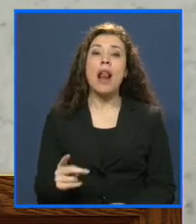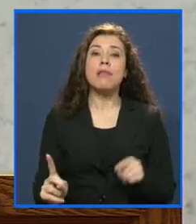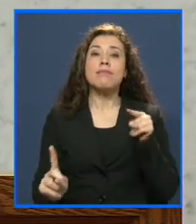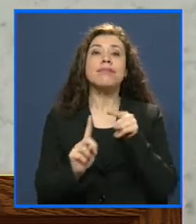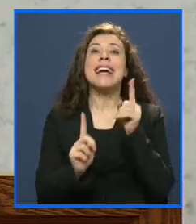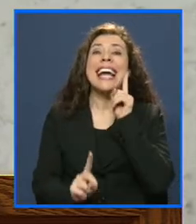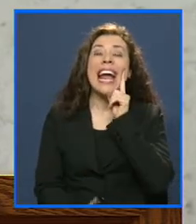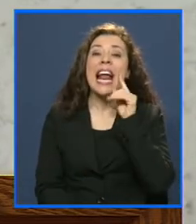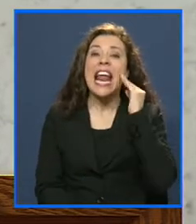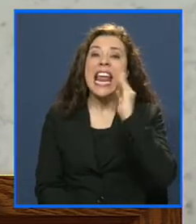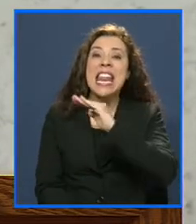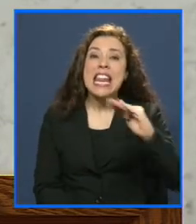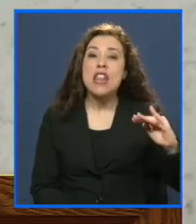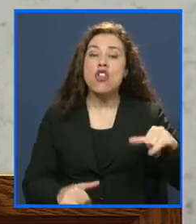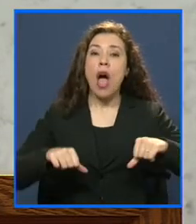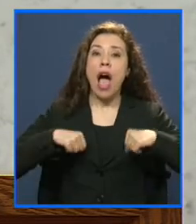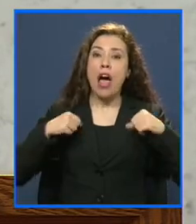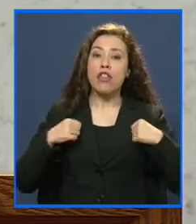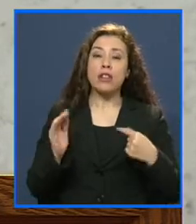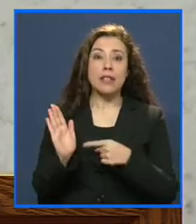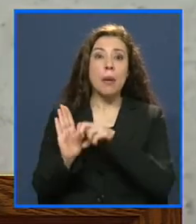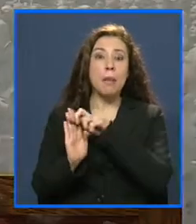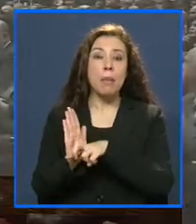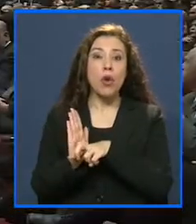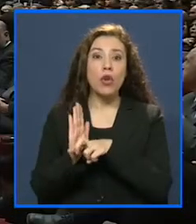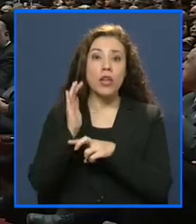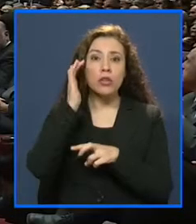y adolescentes este proyecto